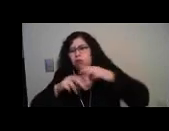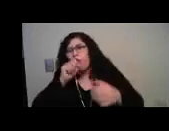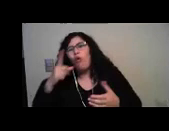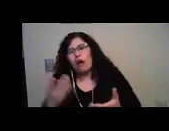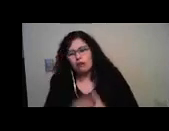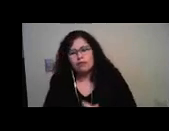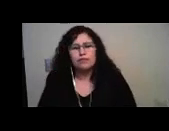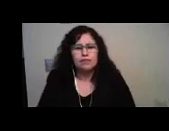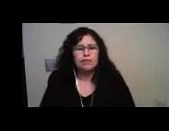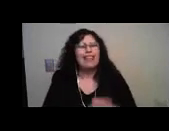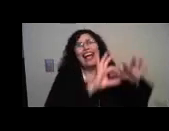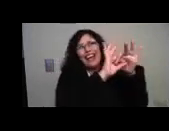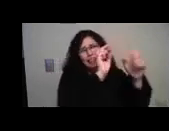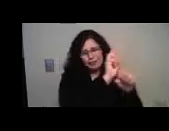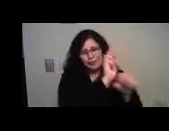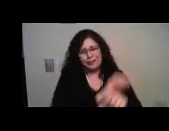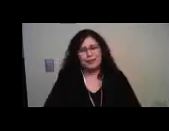Ya, gracias, profe.